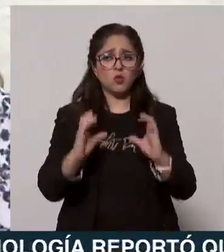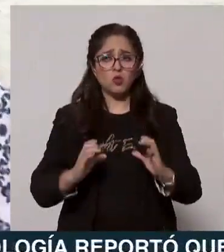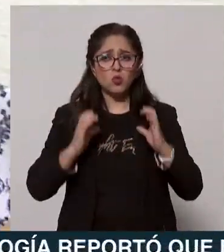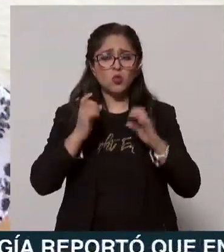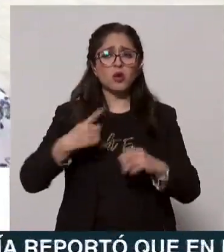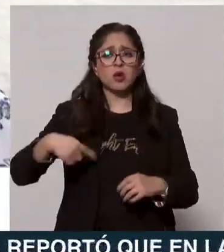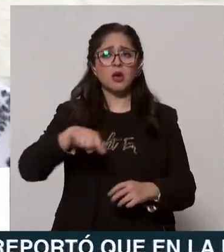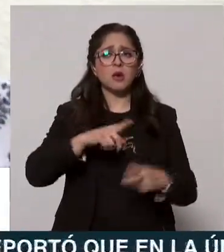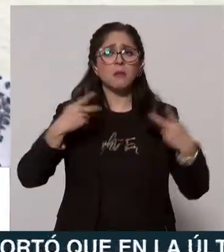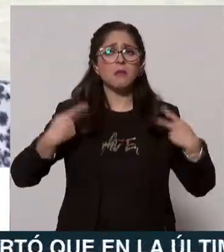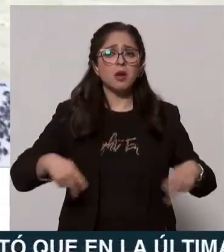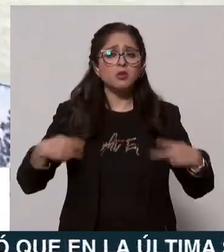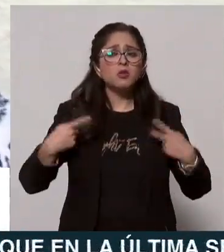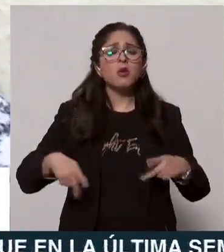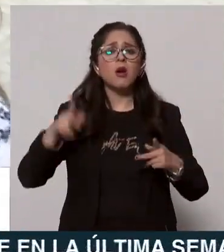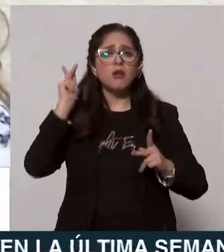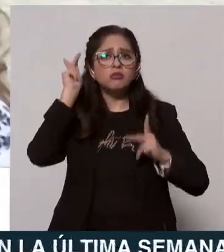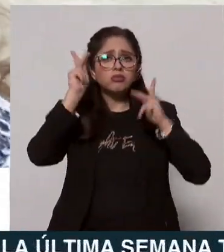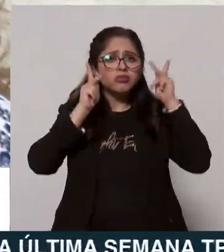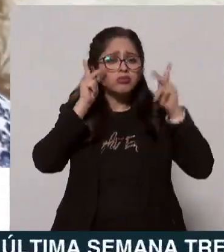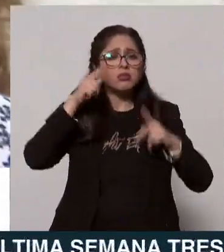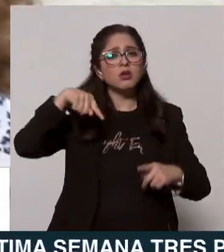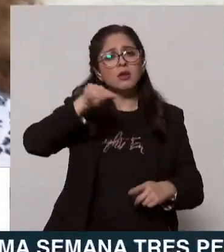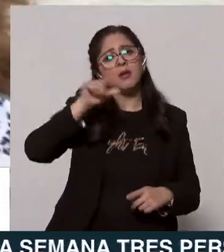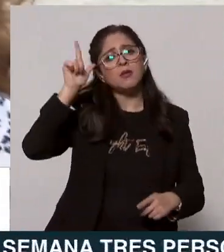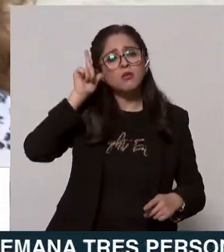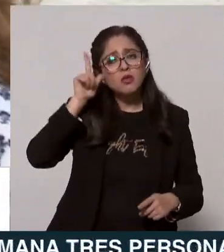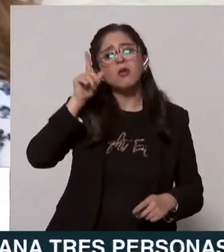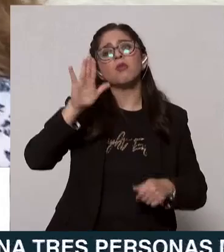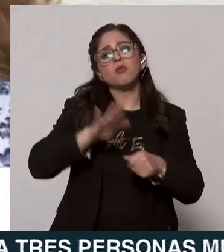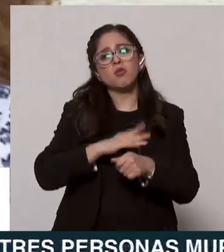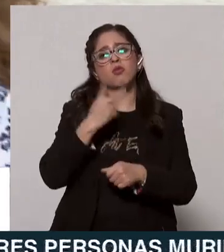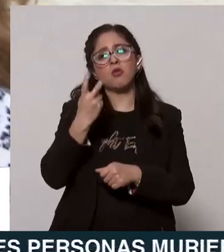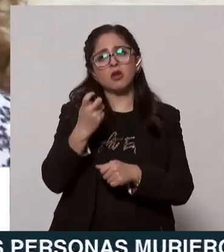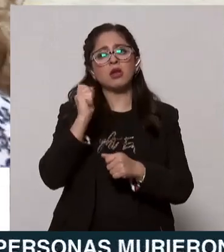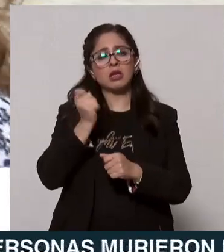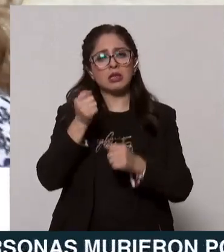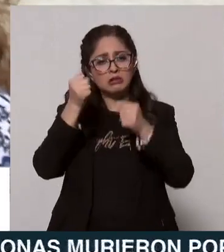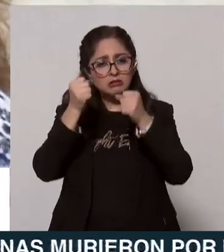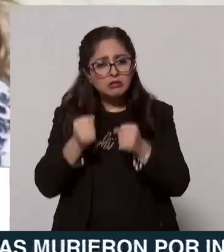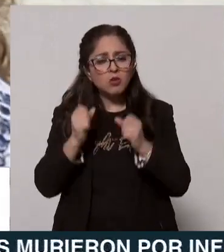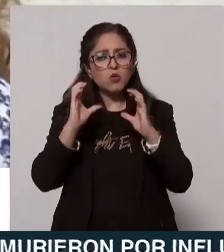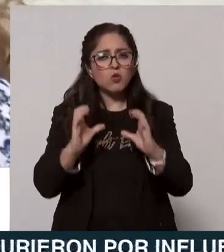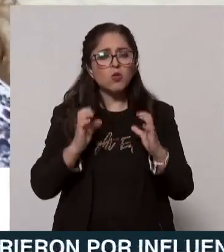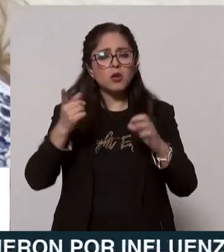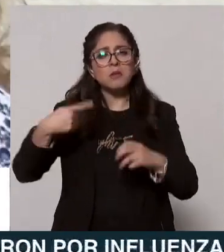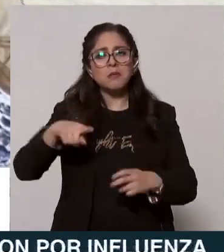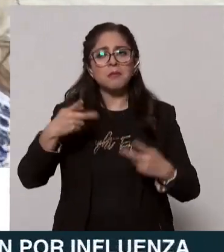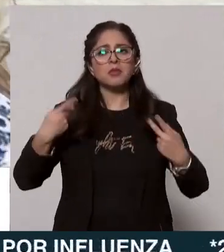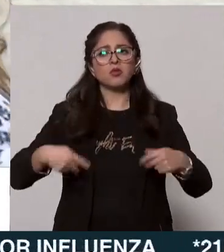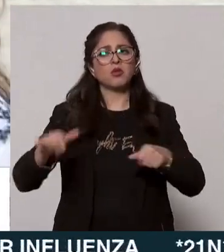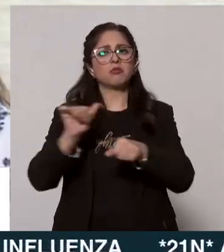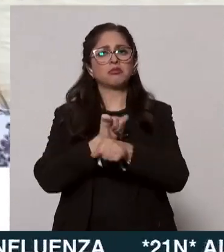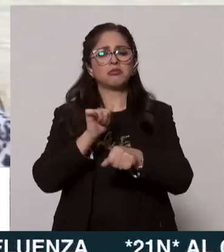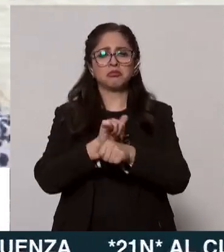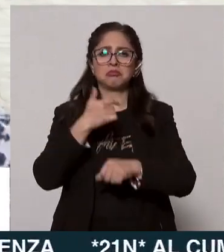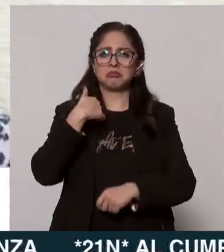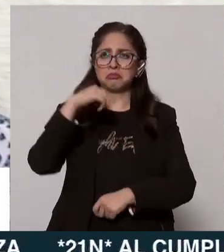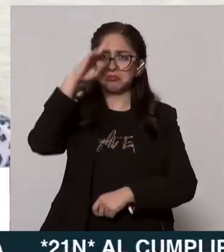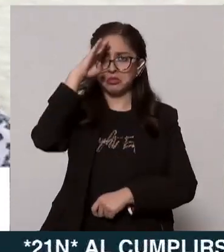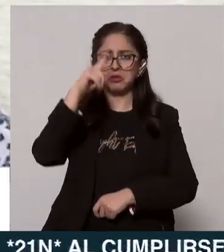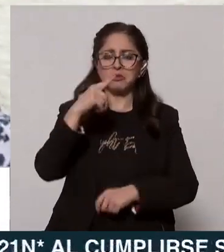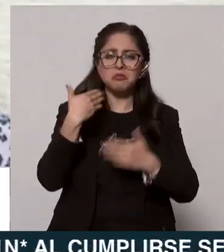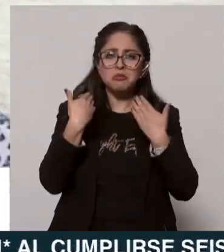a visitar a la Virgen y por seguridad también de los automovilistas. Entonces pues está bien, porque nada